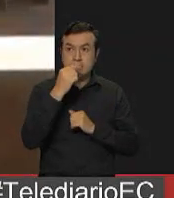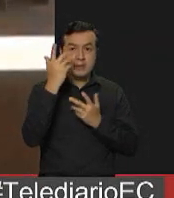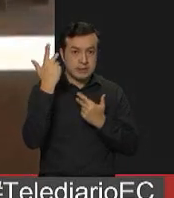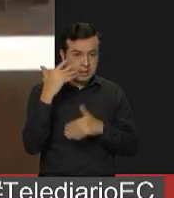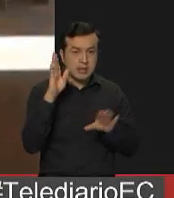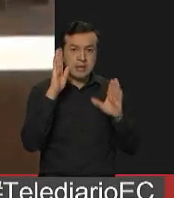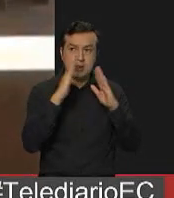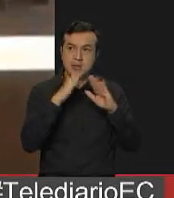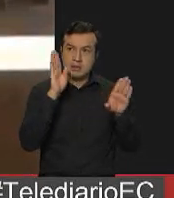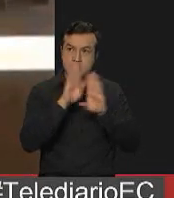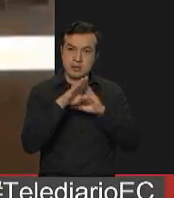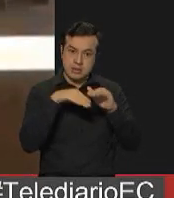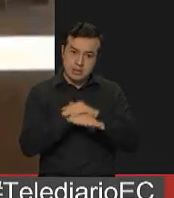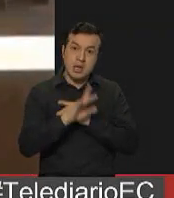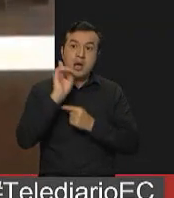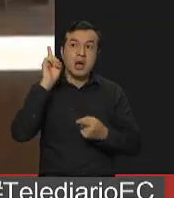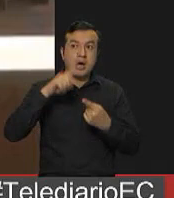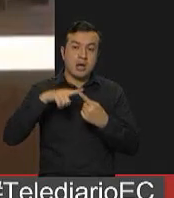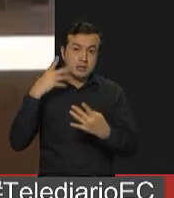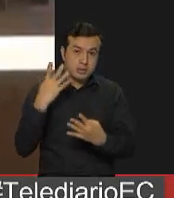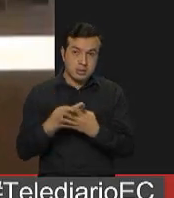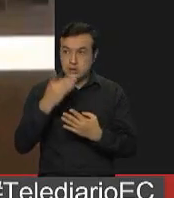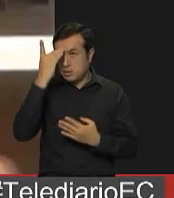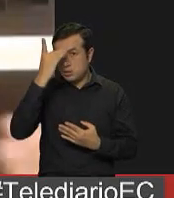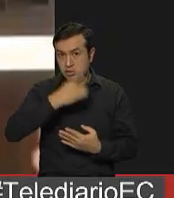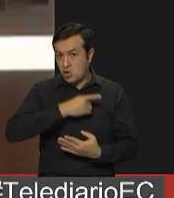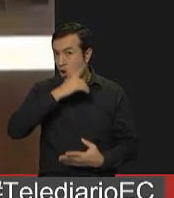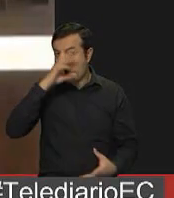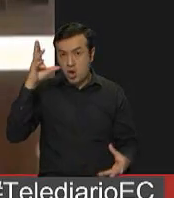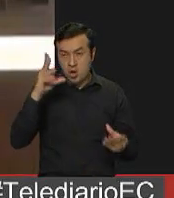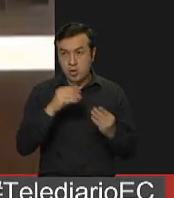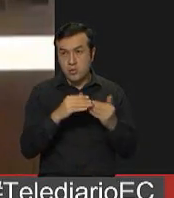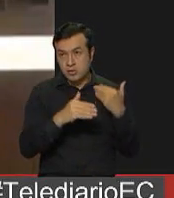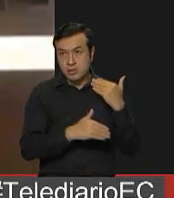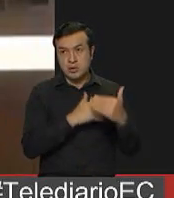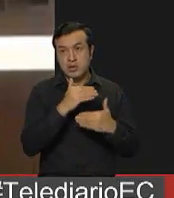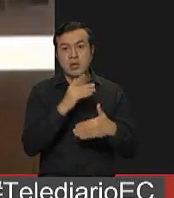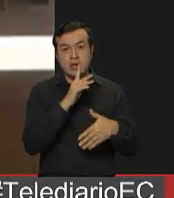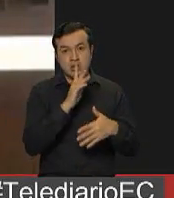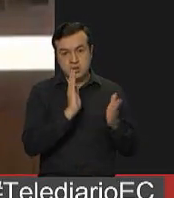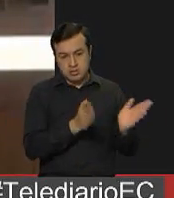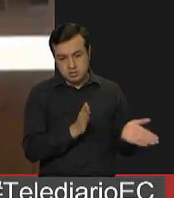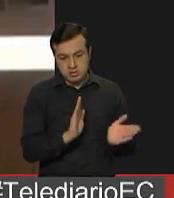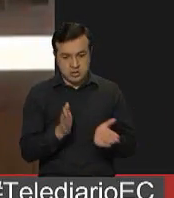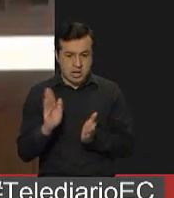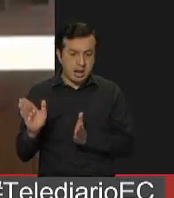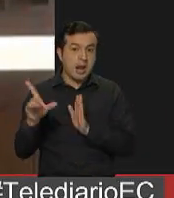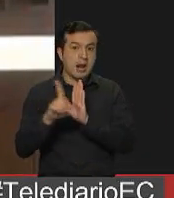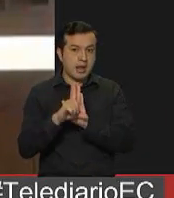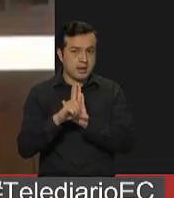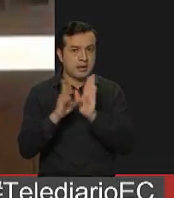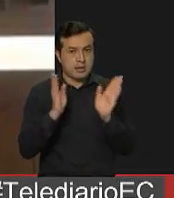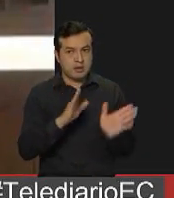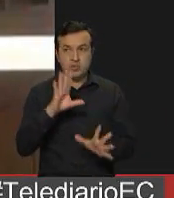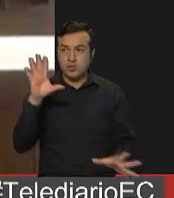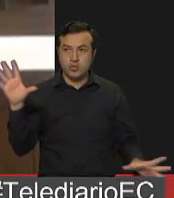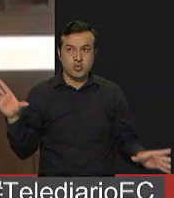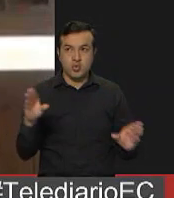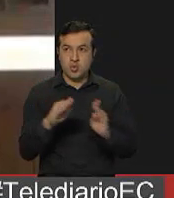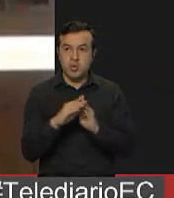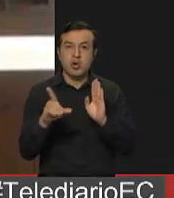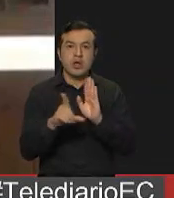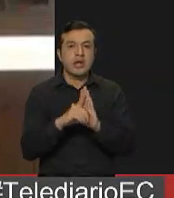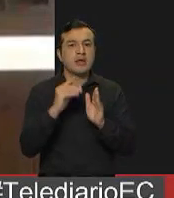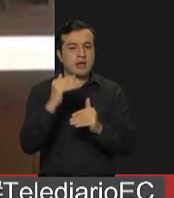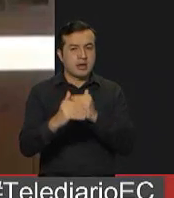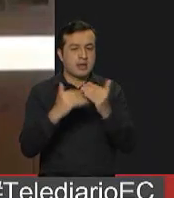casa de Bucaram, hasta que no les dice prisión a Morales, ya tiene medidas el proceso Morales. Todo está sucediendo, está